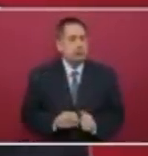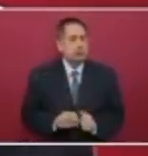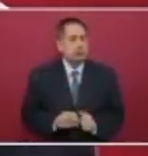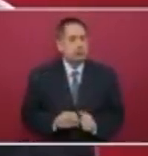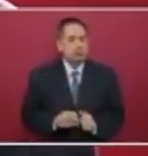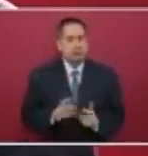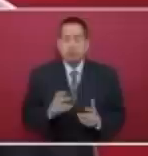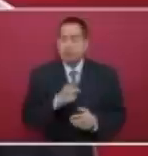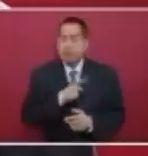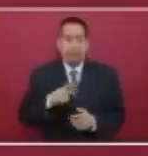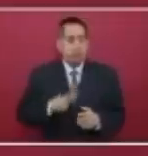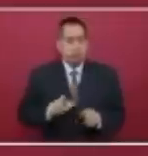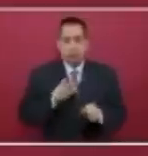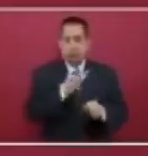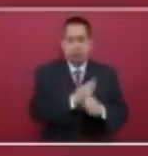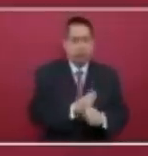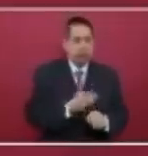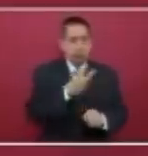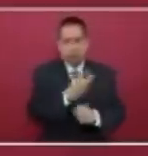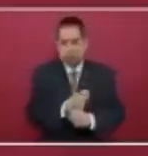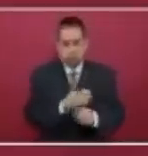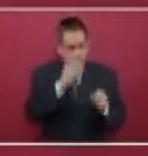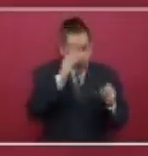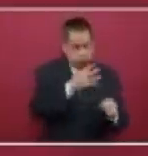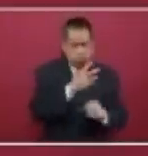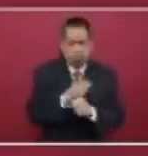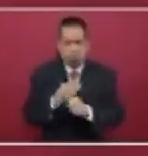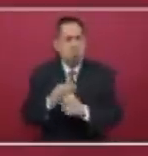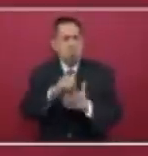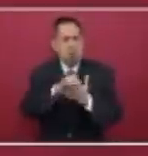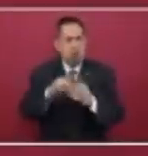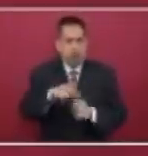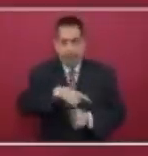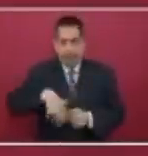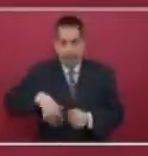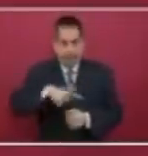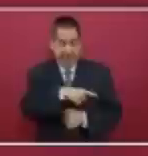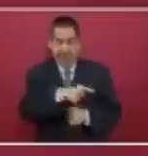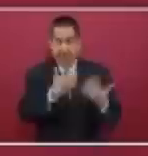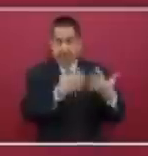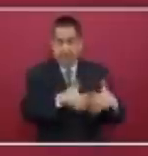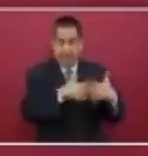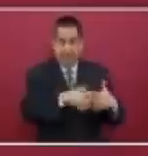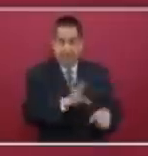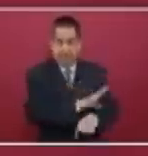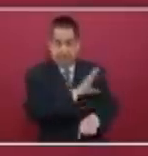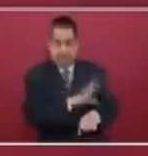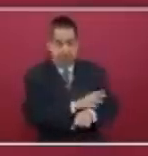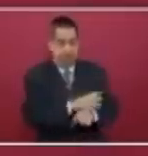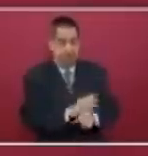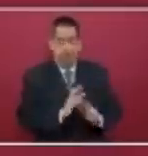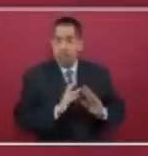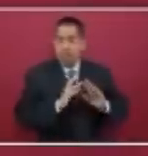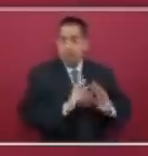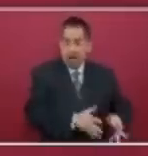y que tenemos que enfrentar esto si esta planta no ópera